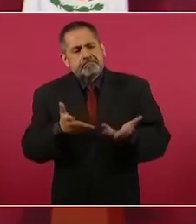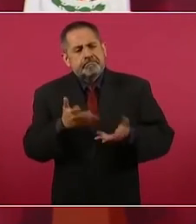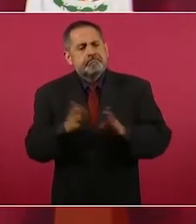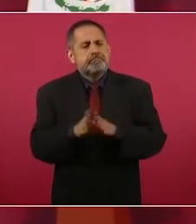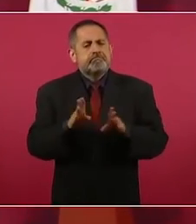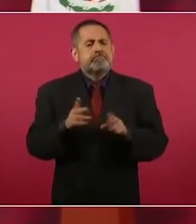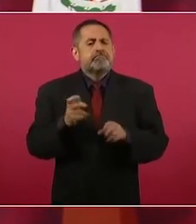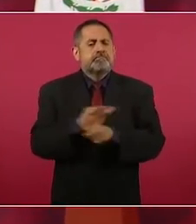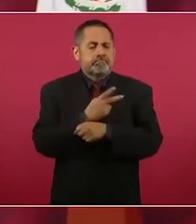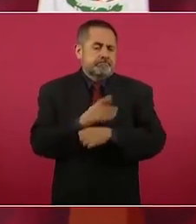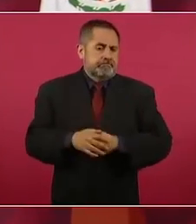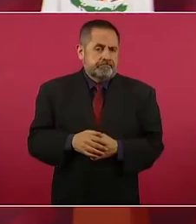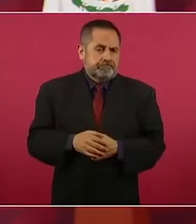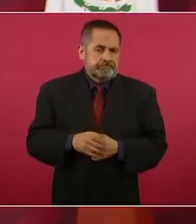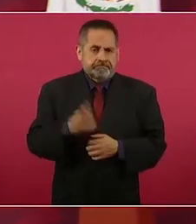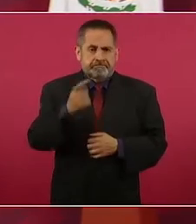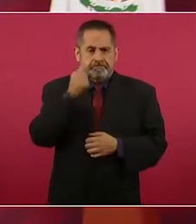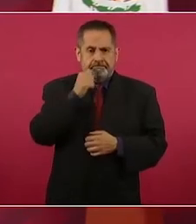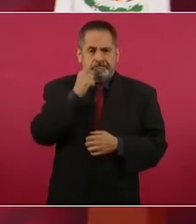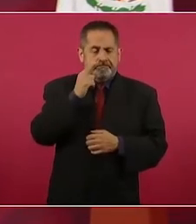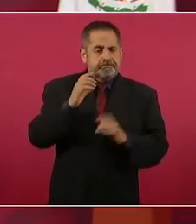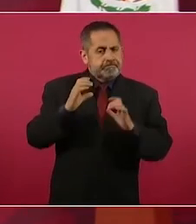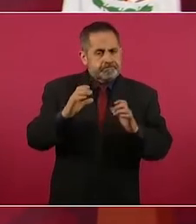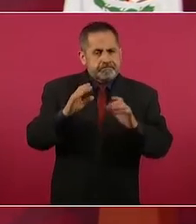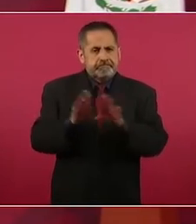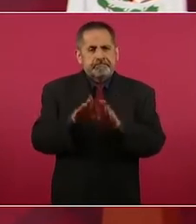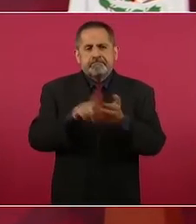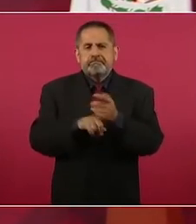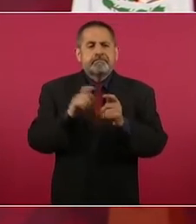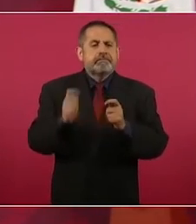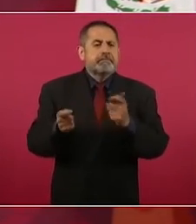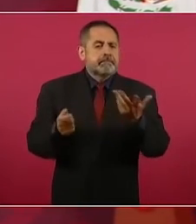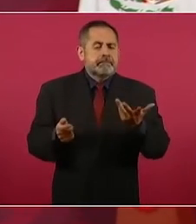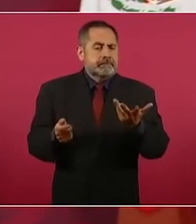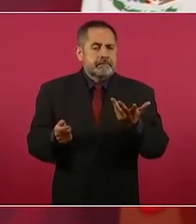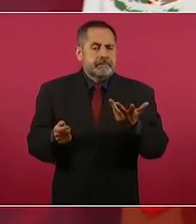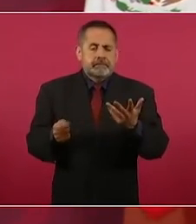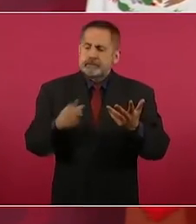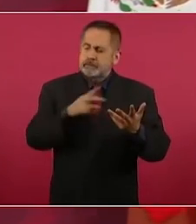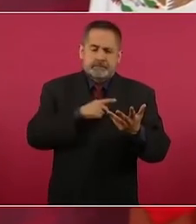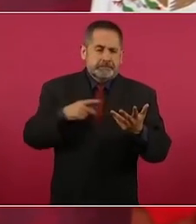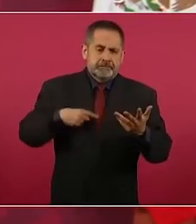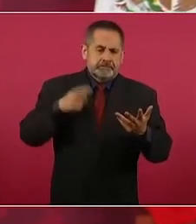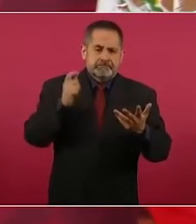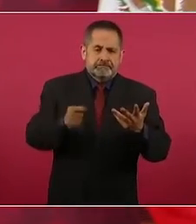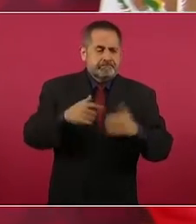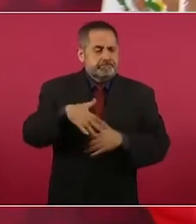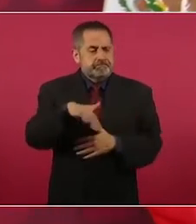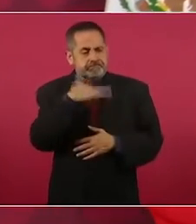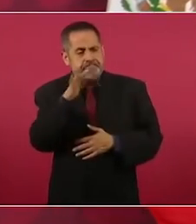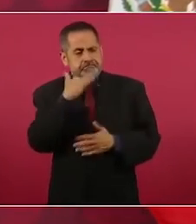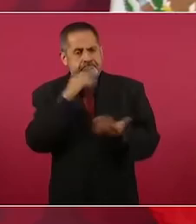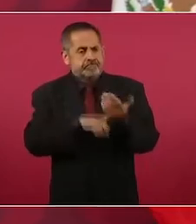y cuidando de que no haya